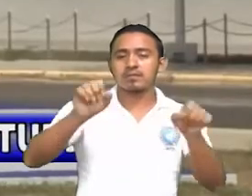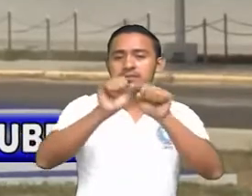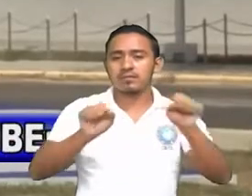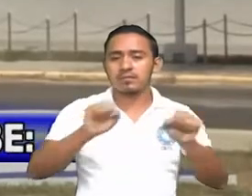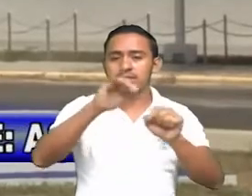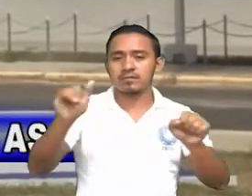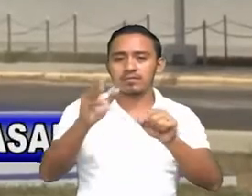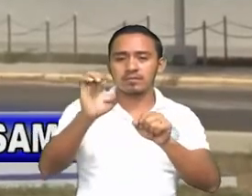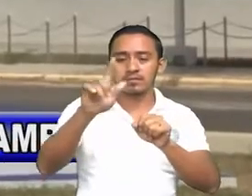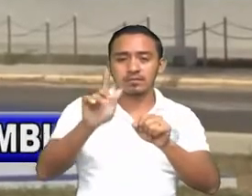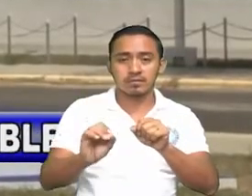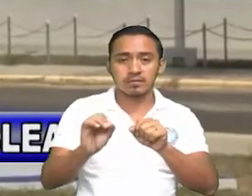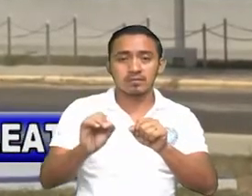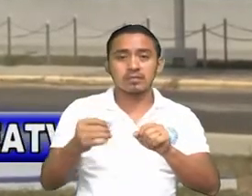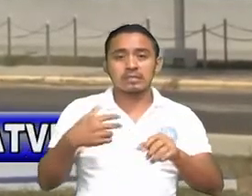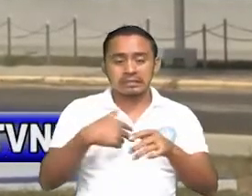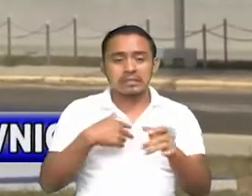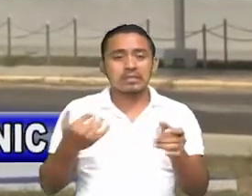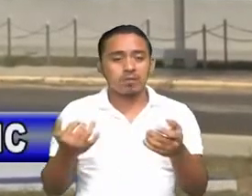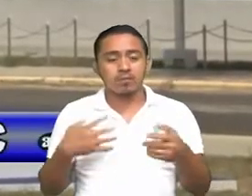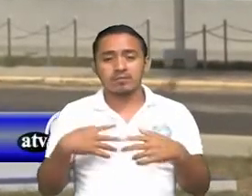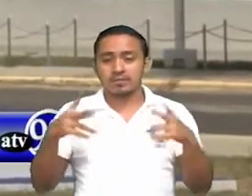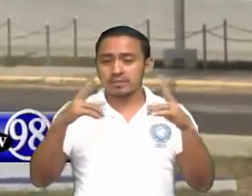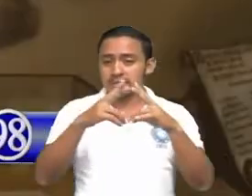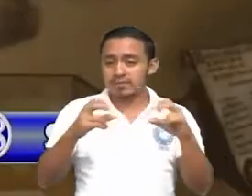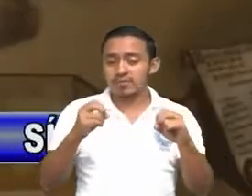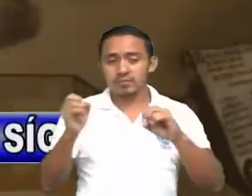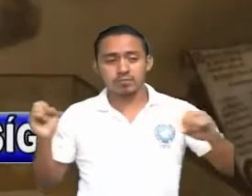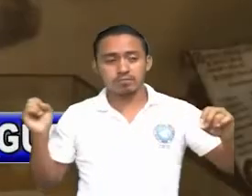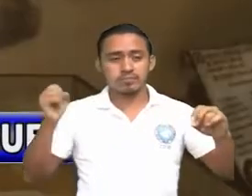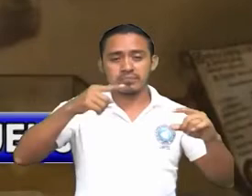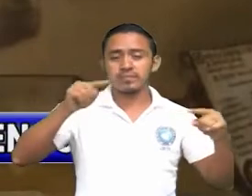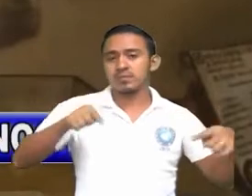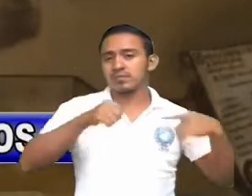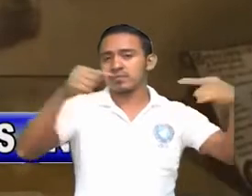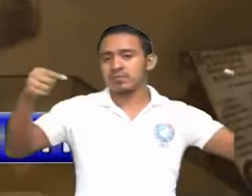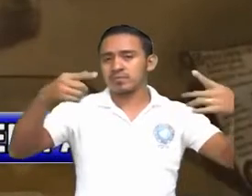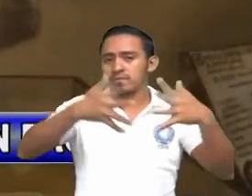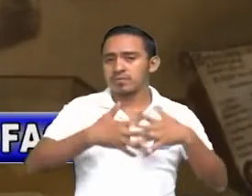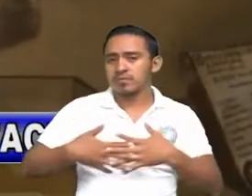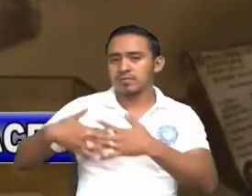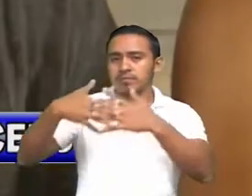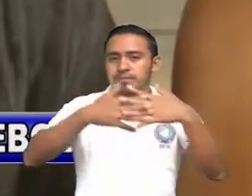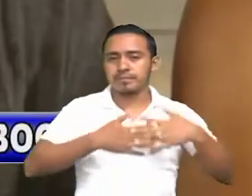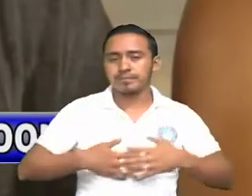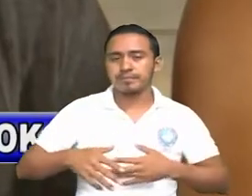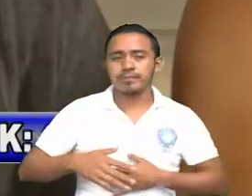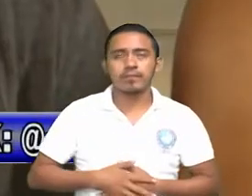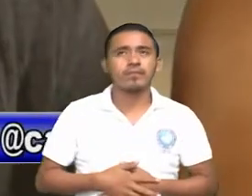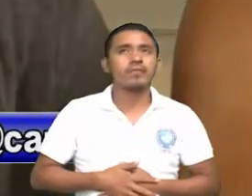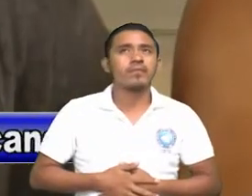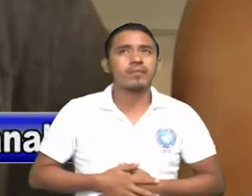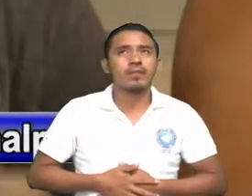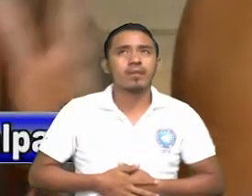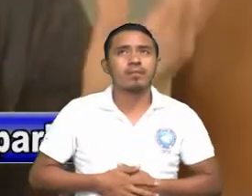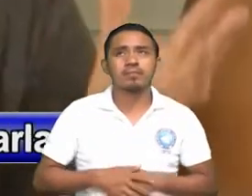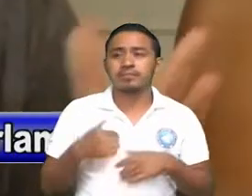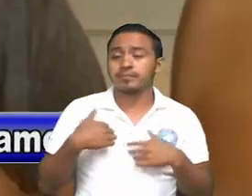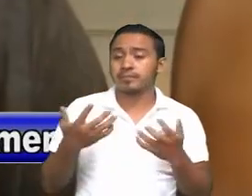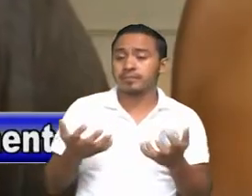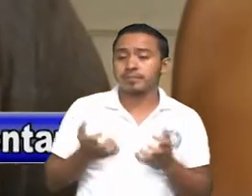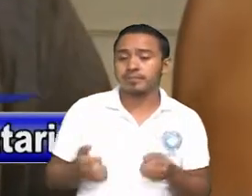patriotas hicieron morder el polvo a los filibusteros estadounidenses. Queremos